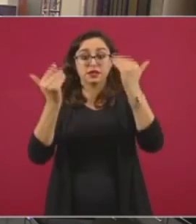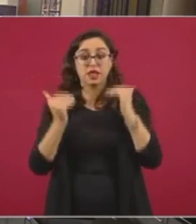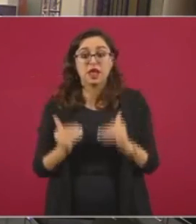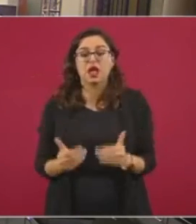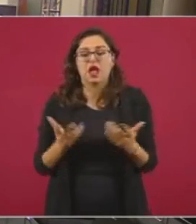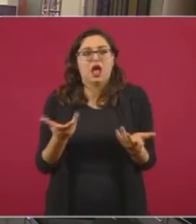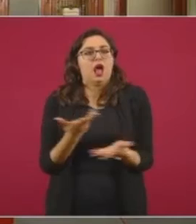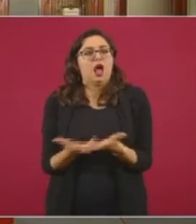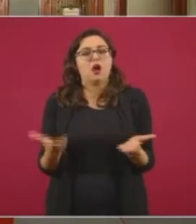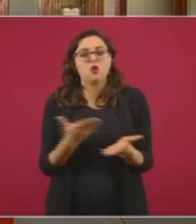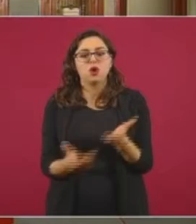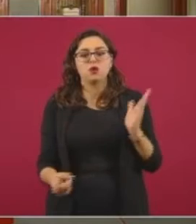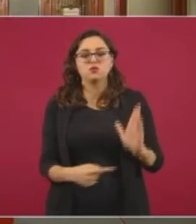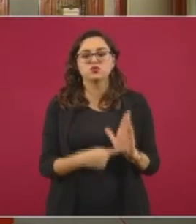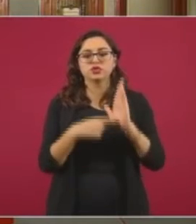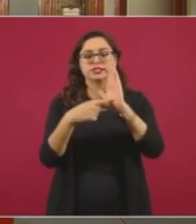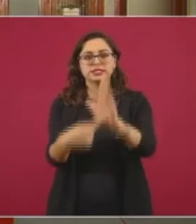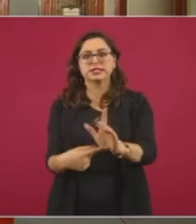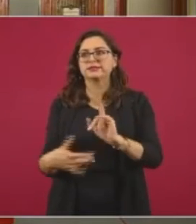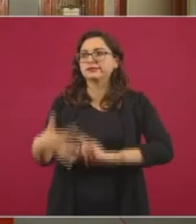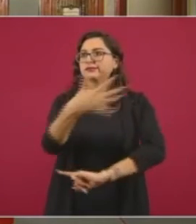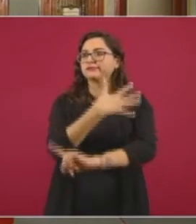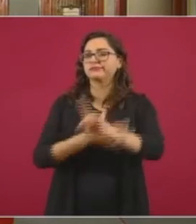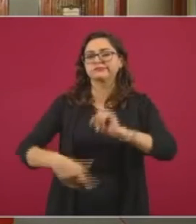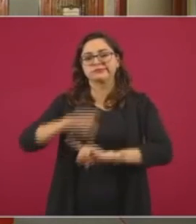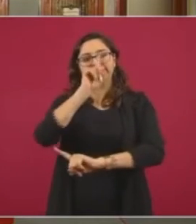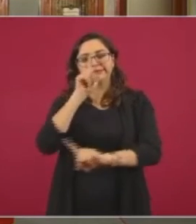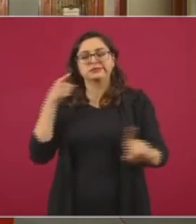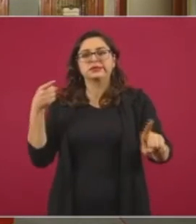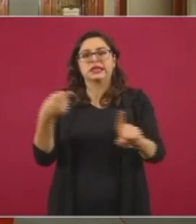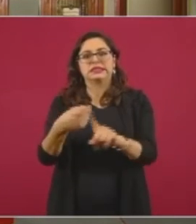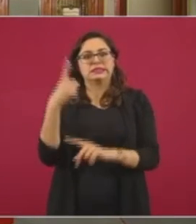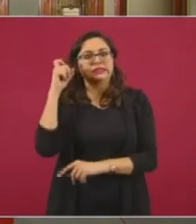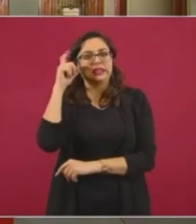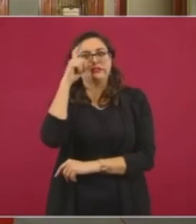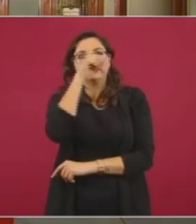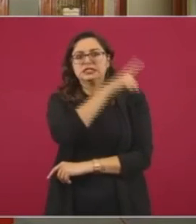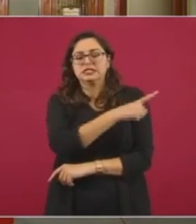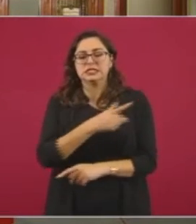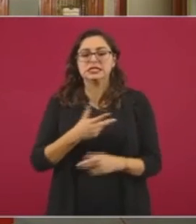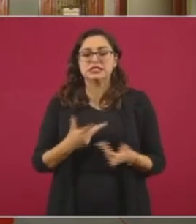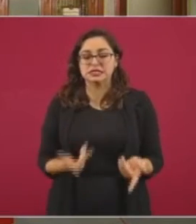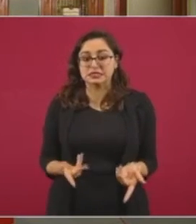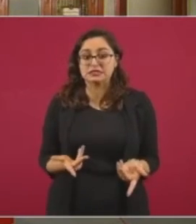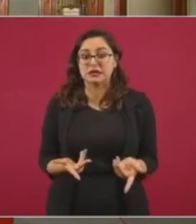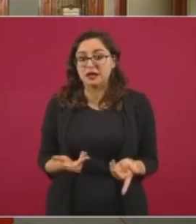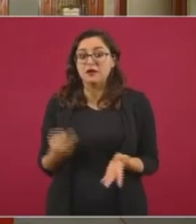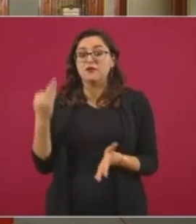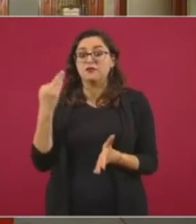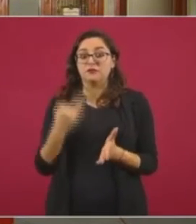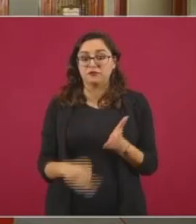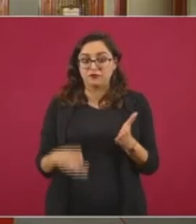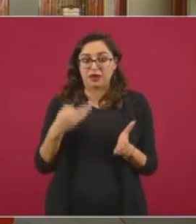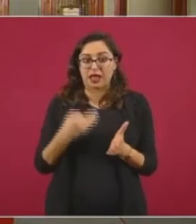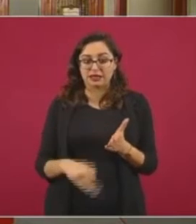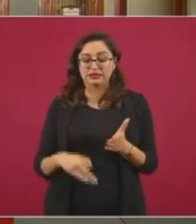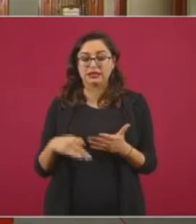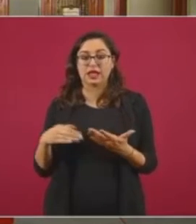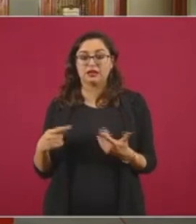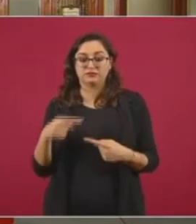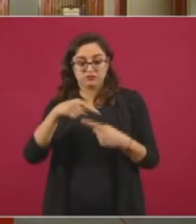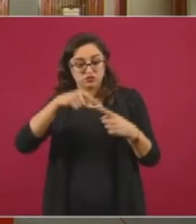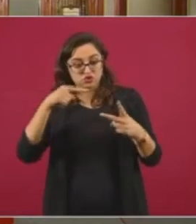panorama y cuáles son los retos que enfrentamos ante la necesidad de responder a